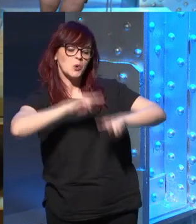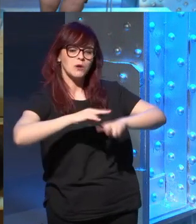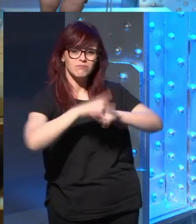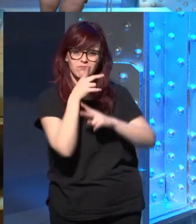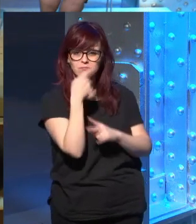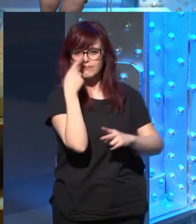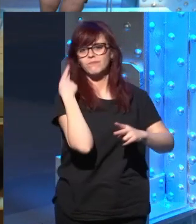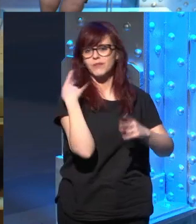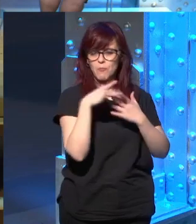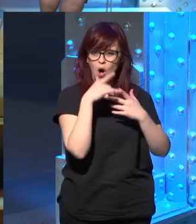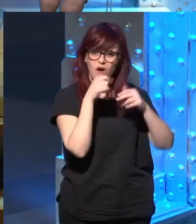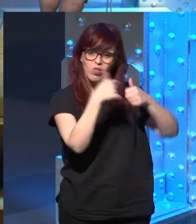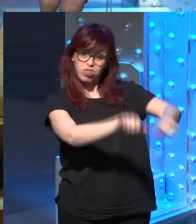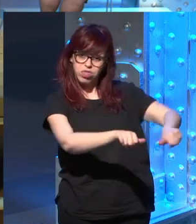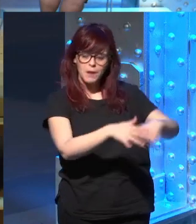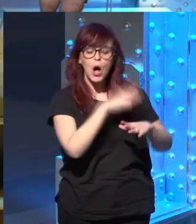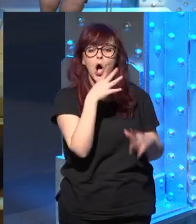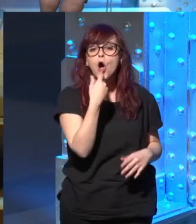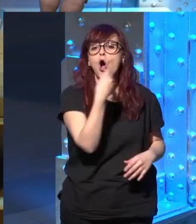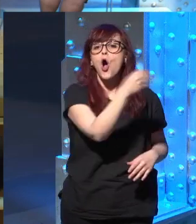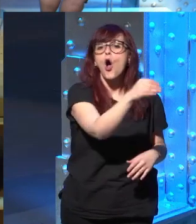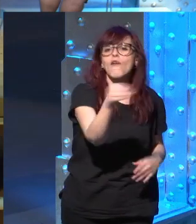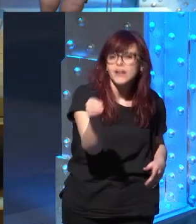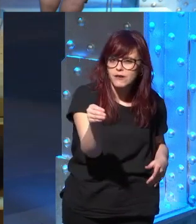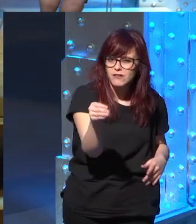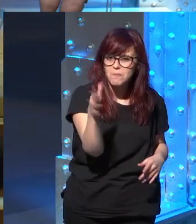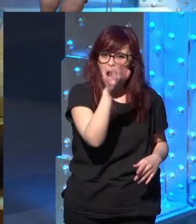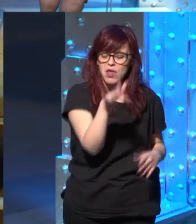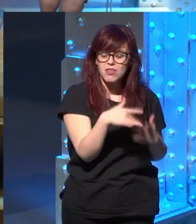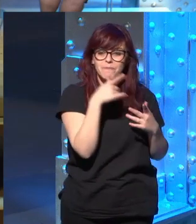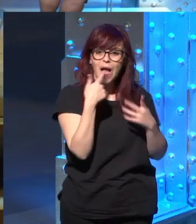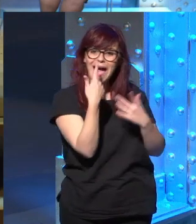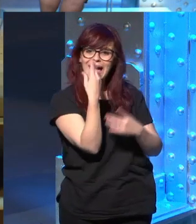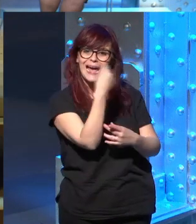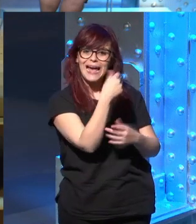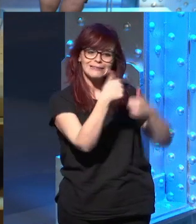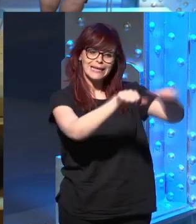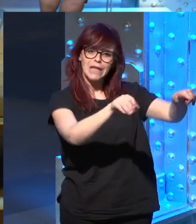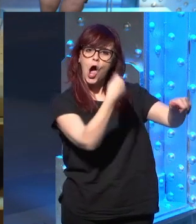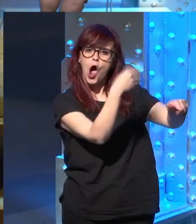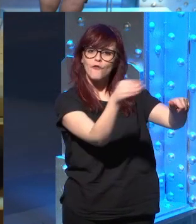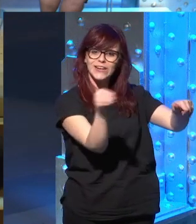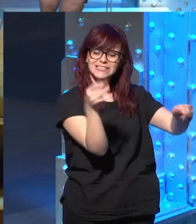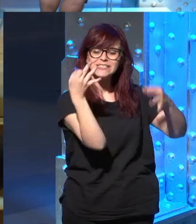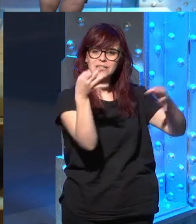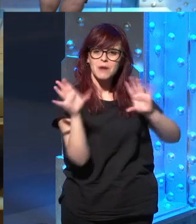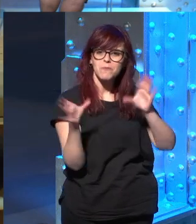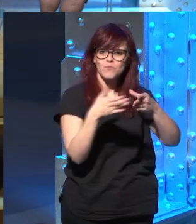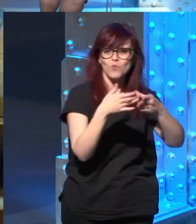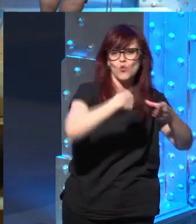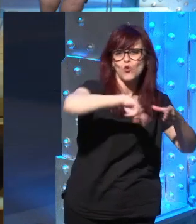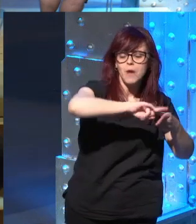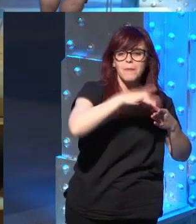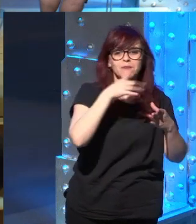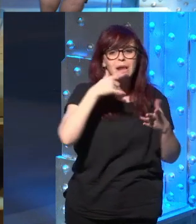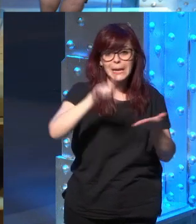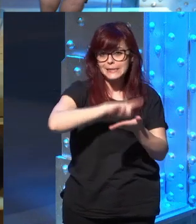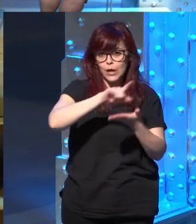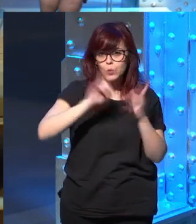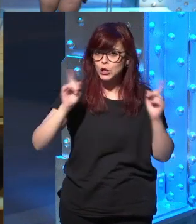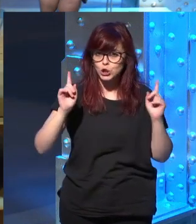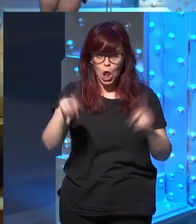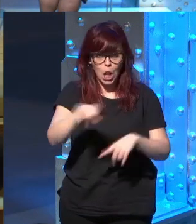con determinados prejuicios por el hecho de que sois jóvenes, la etiqueta joven va asociada ligada siempre a vosotros. Pero va más allá de la literatura